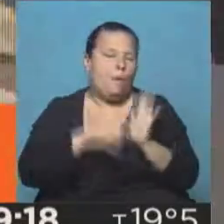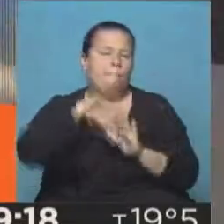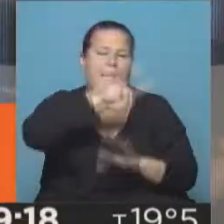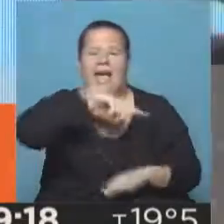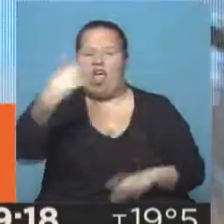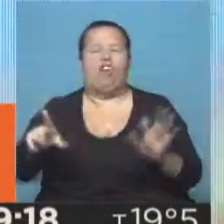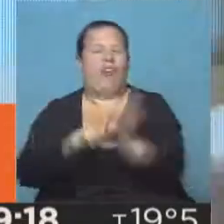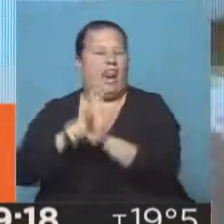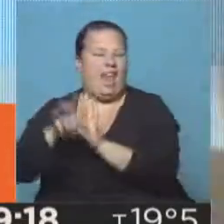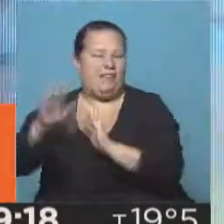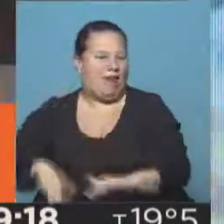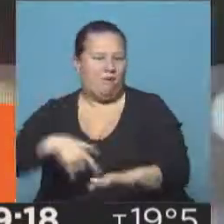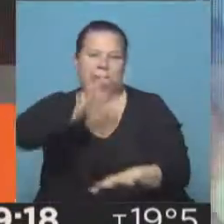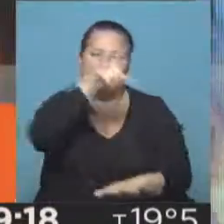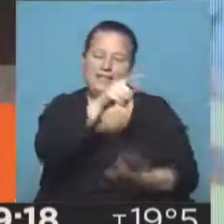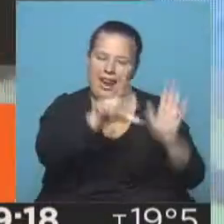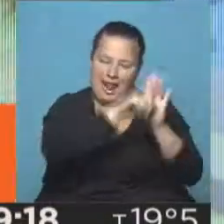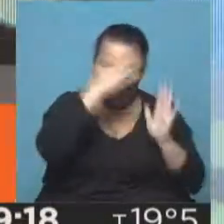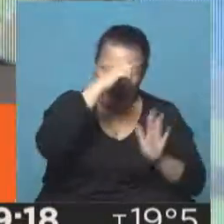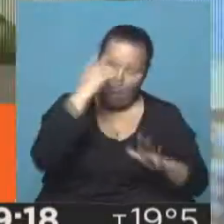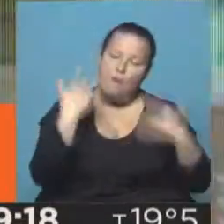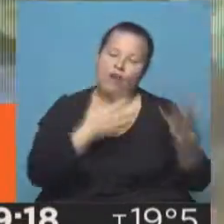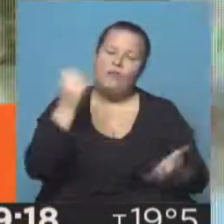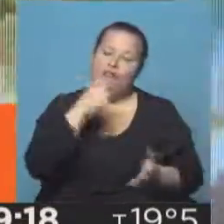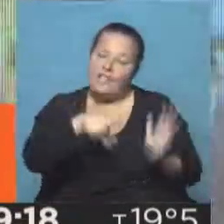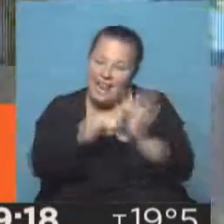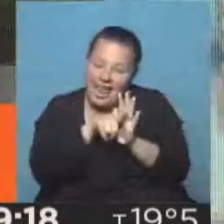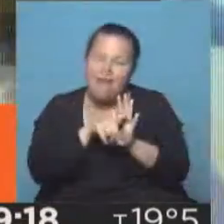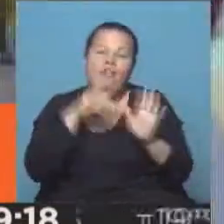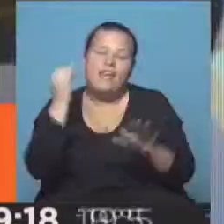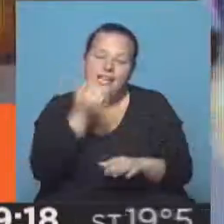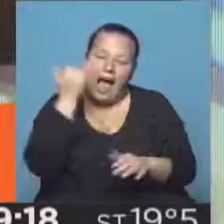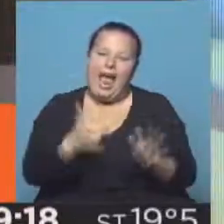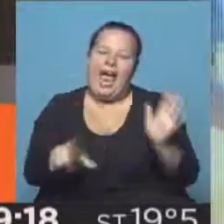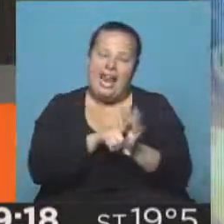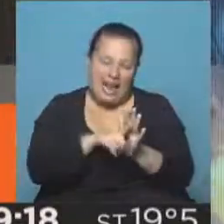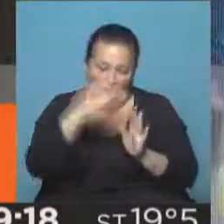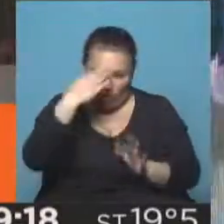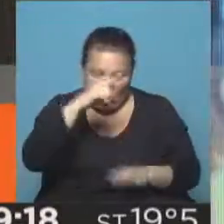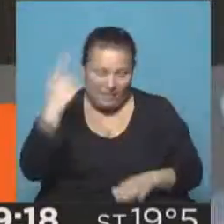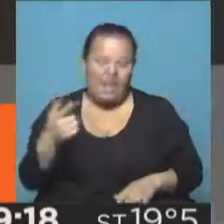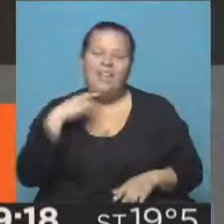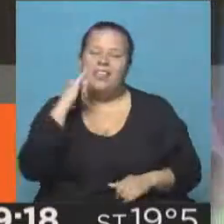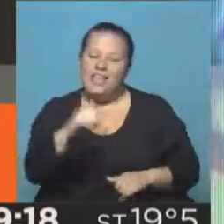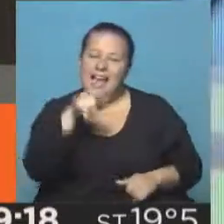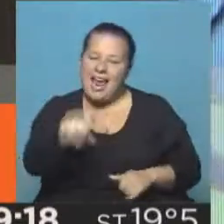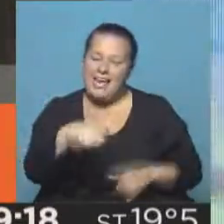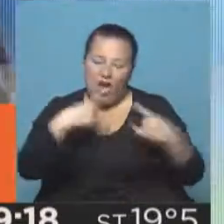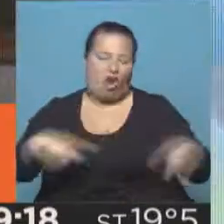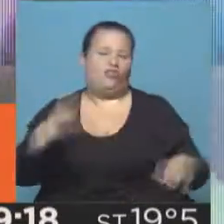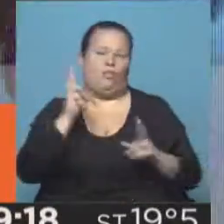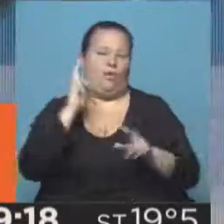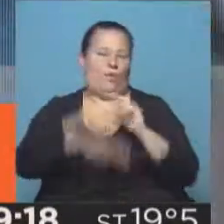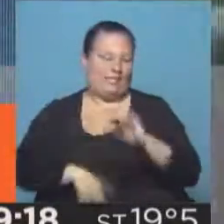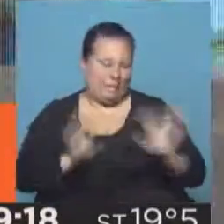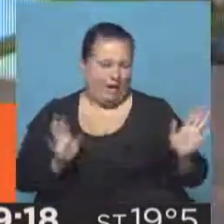todas las normas que son de rango inferior. Por eso digo, es muy importante este fallo porque recalca que hay una norma constitucional que indica que esos delitos no pueden